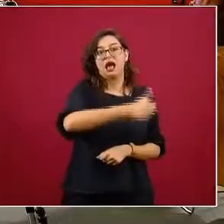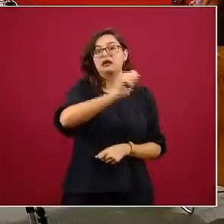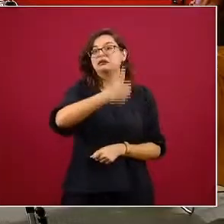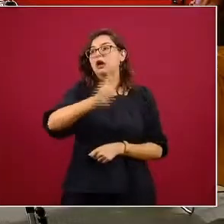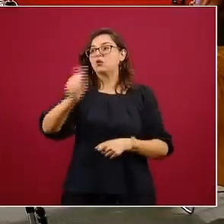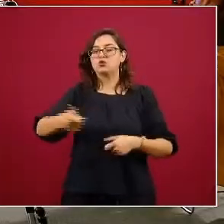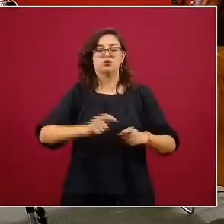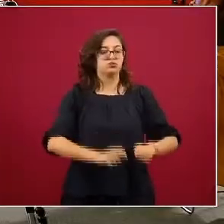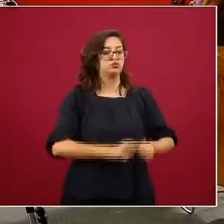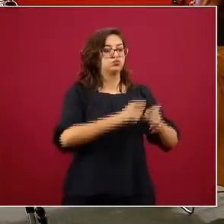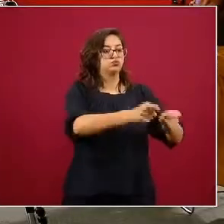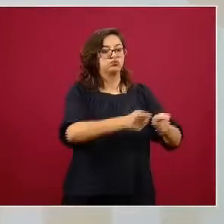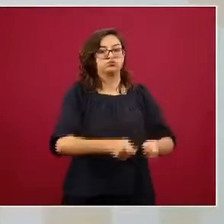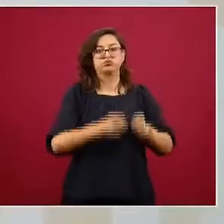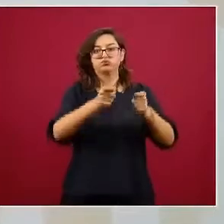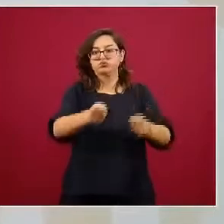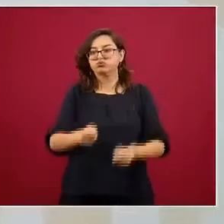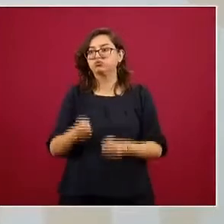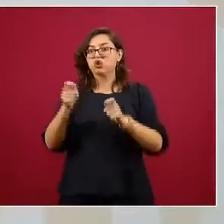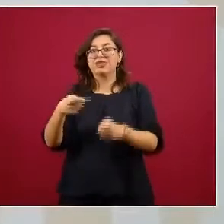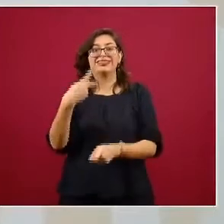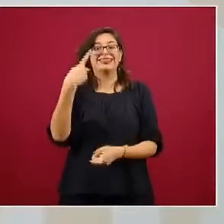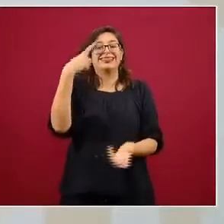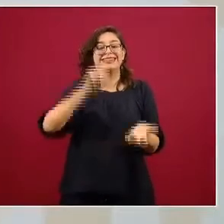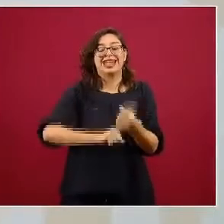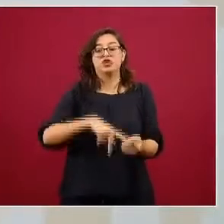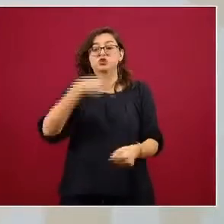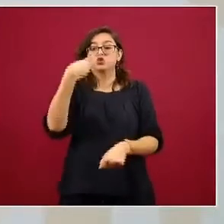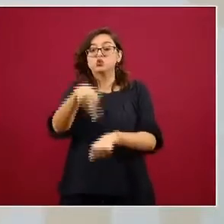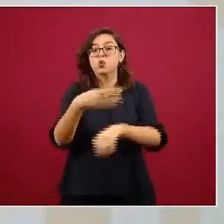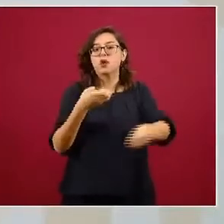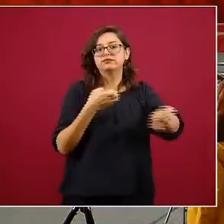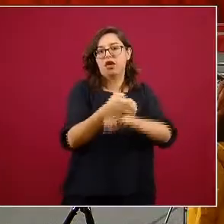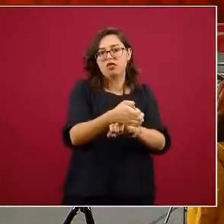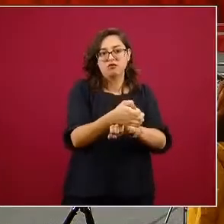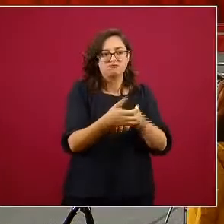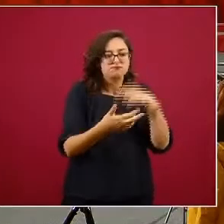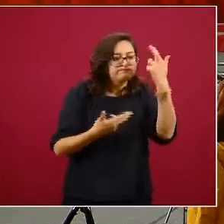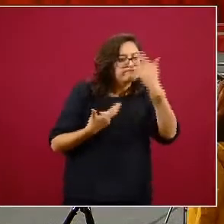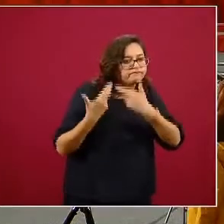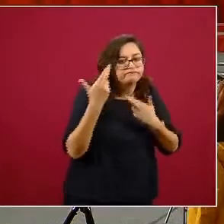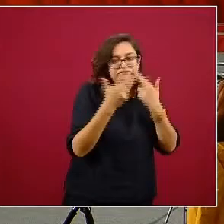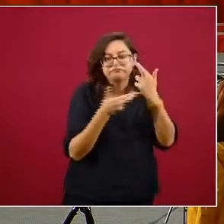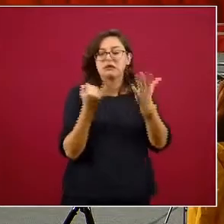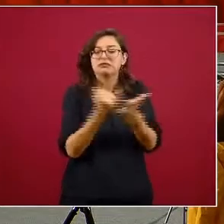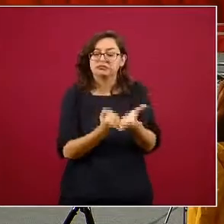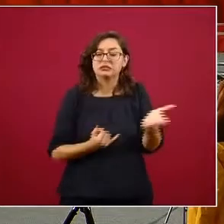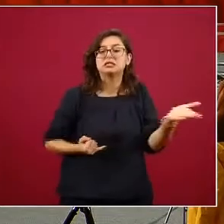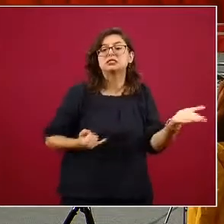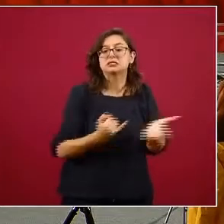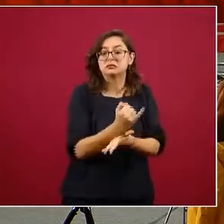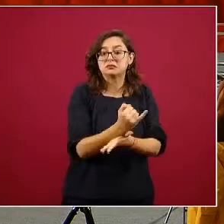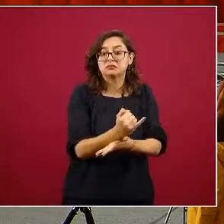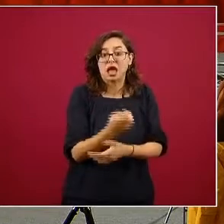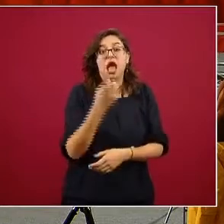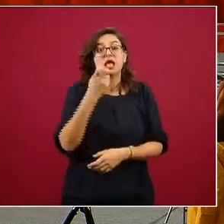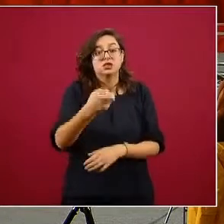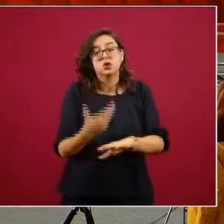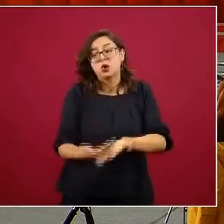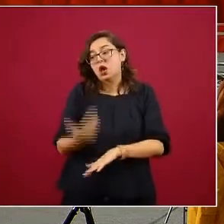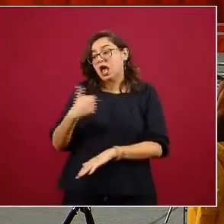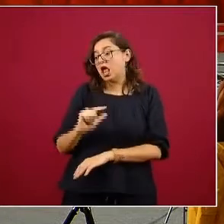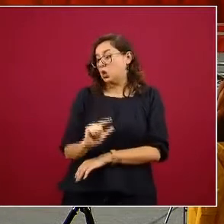la aplicación concreta. Ese fue el consenso, sí, como dije, consenso en